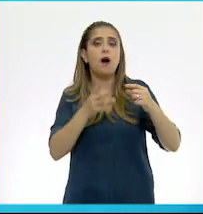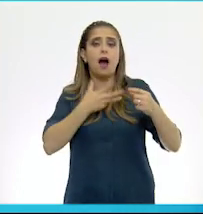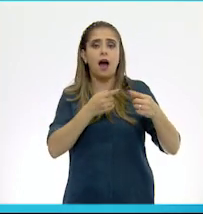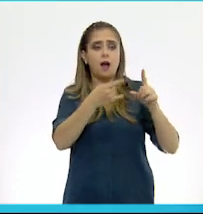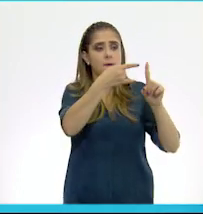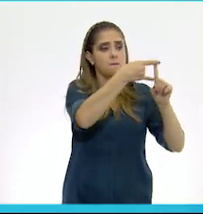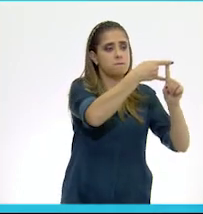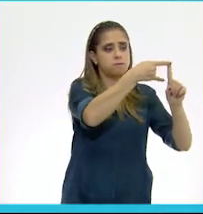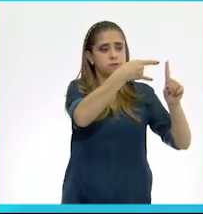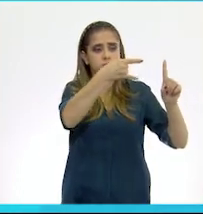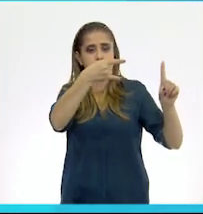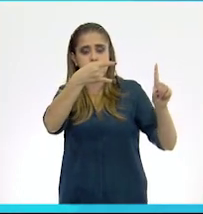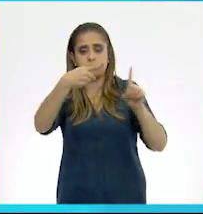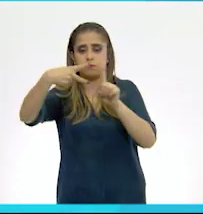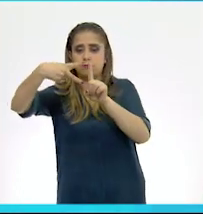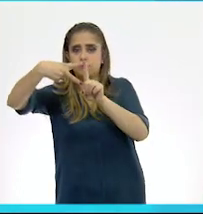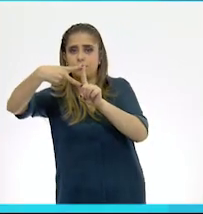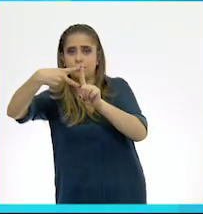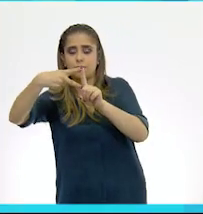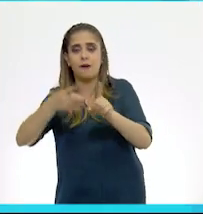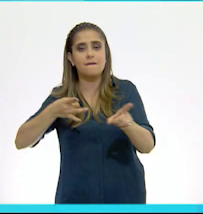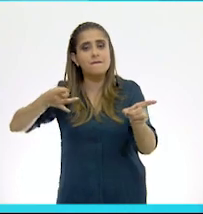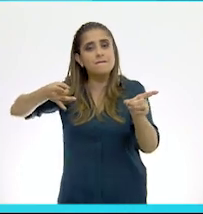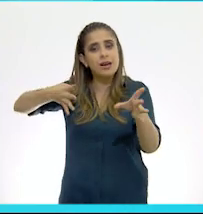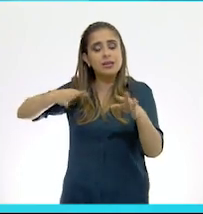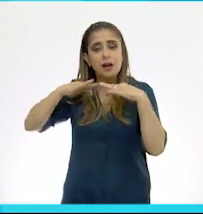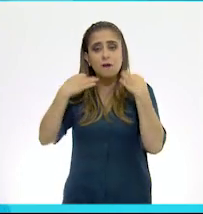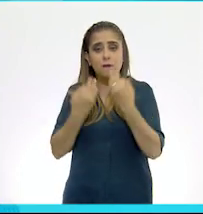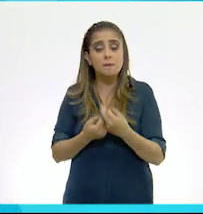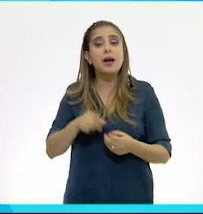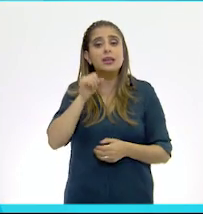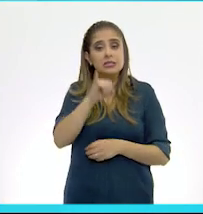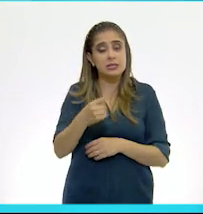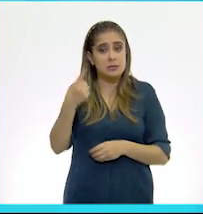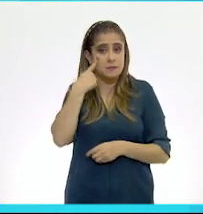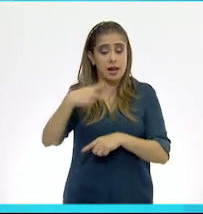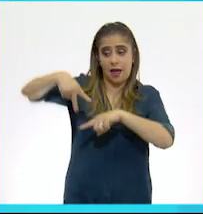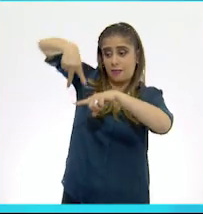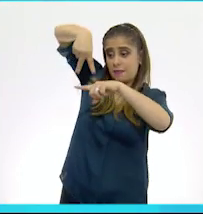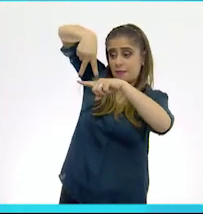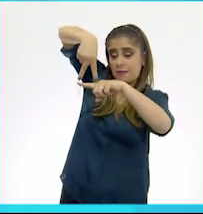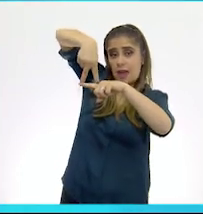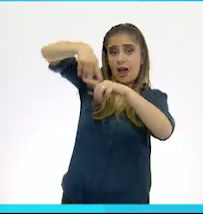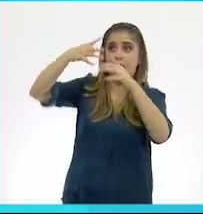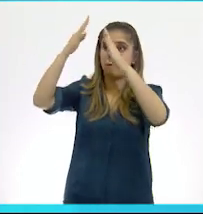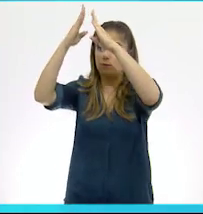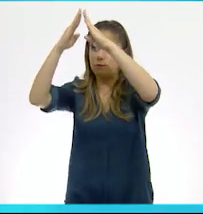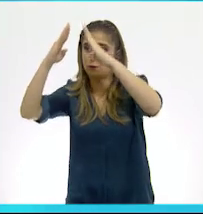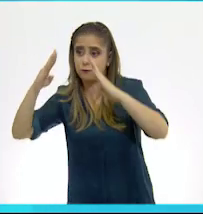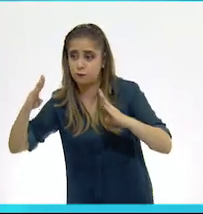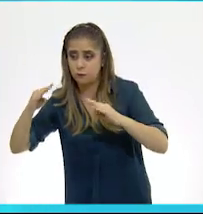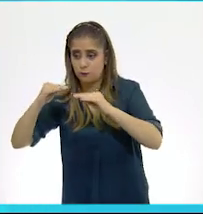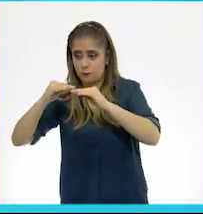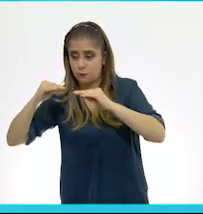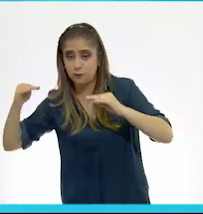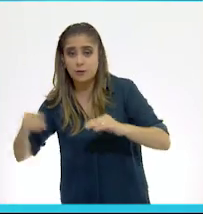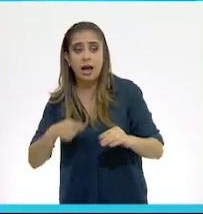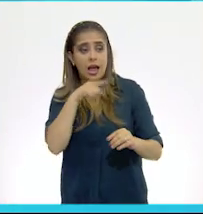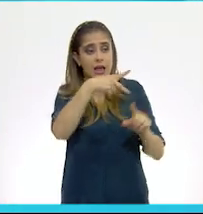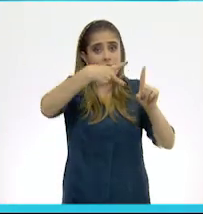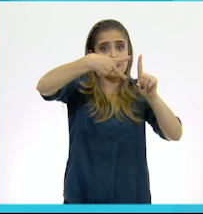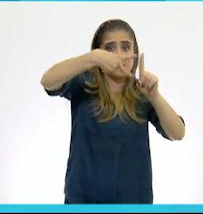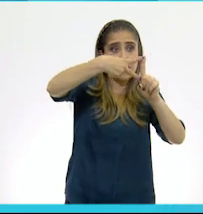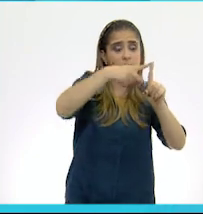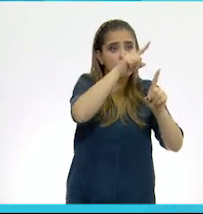¡Exacto! La maestra nos enseñó que un triángulo tiene tres lados rectos. Y si te fijas, la punta de la flecha tiene un, dos,